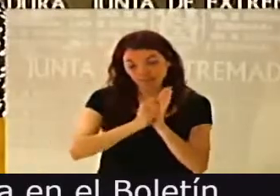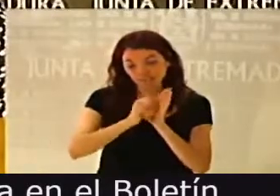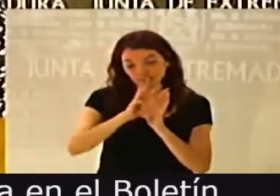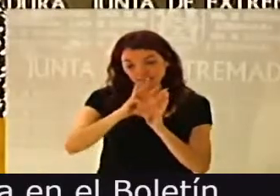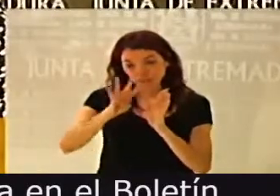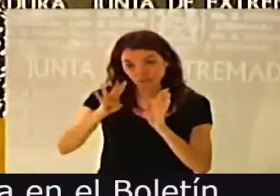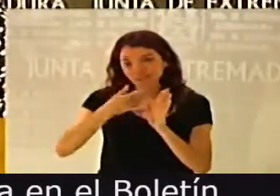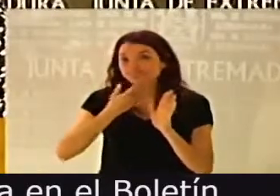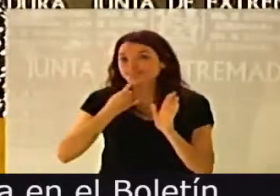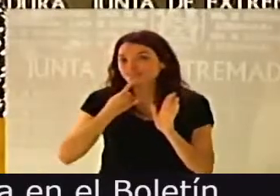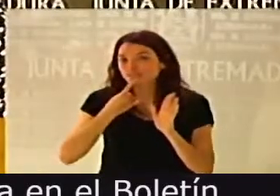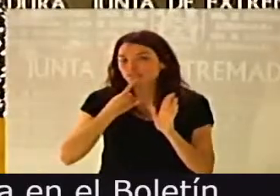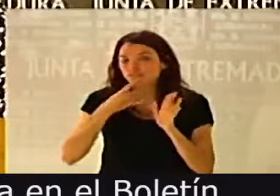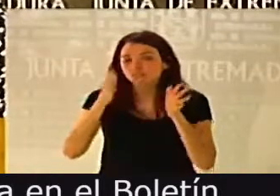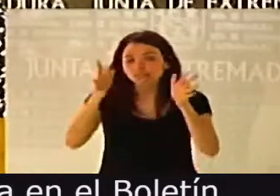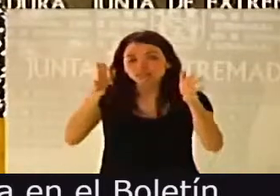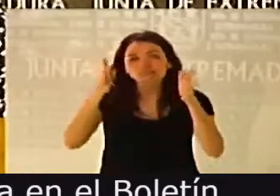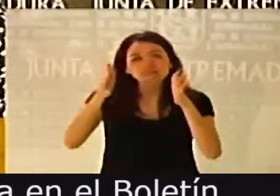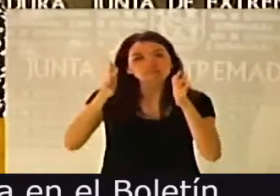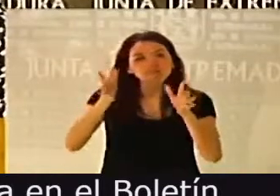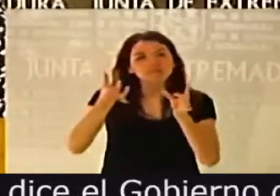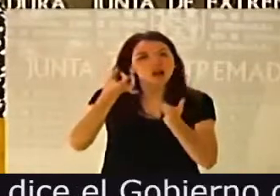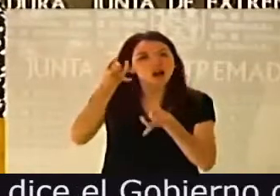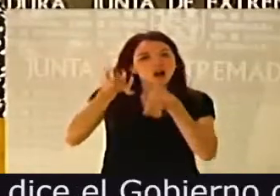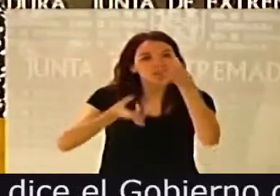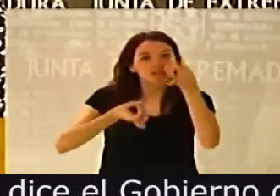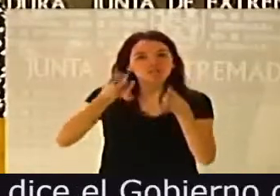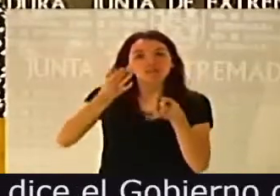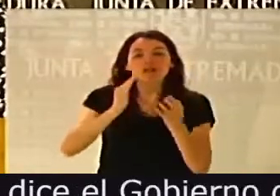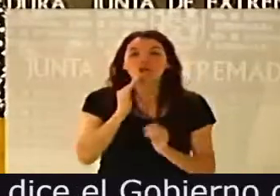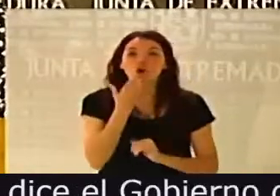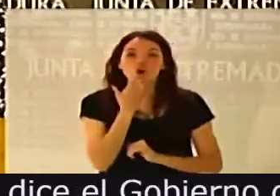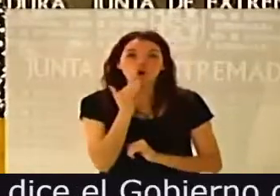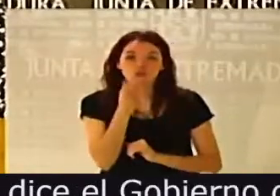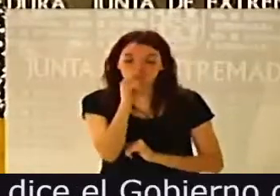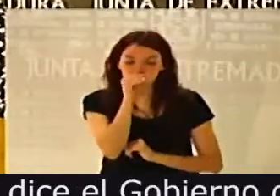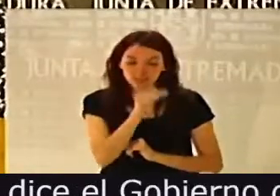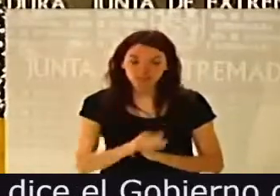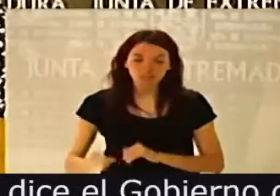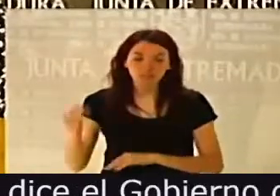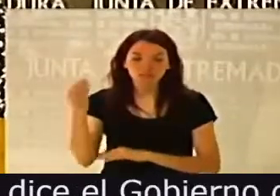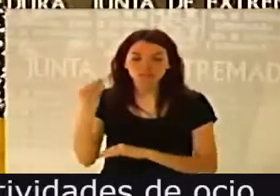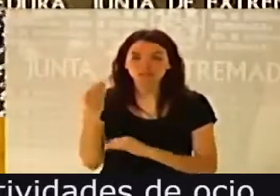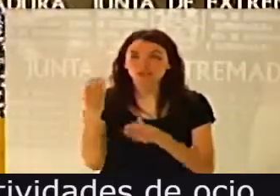España lo que hay que hacer respecto de las actividades de ocio infantil y juvenil.